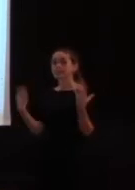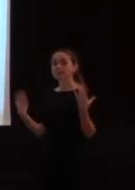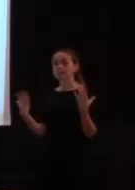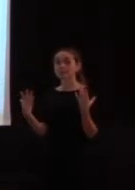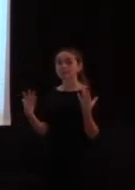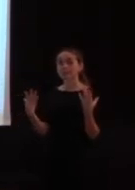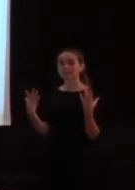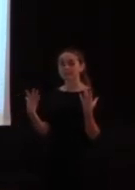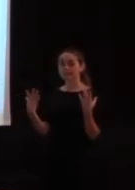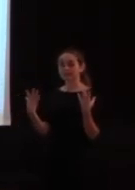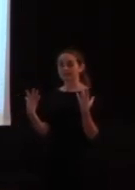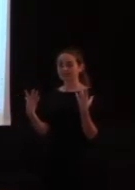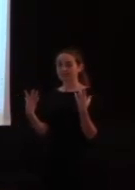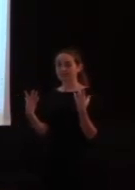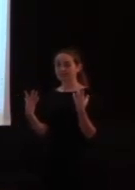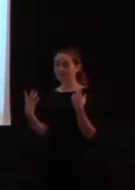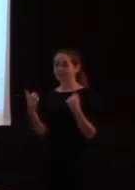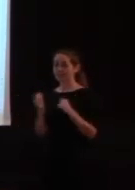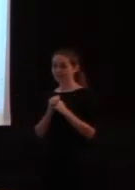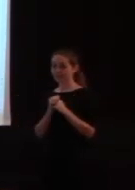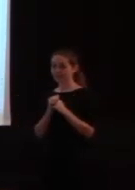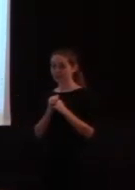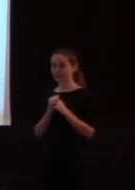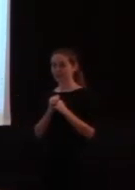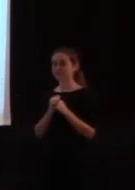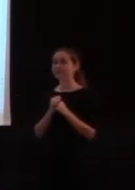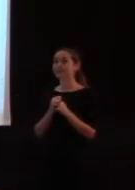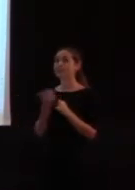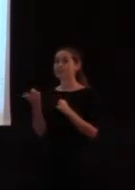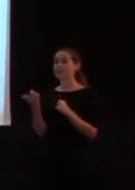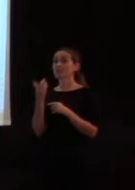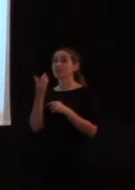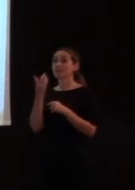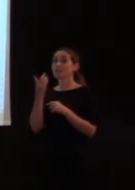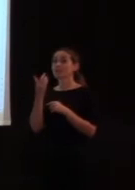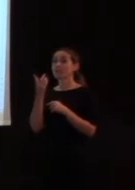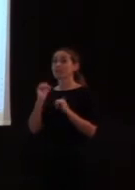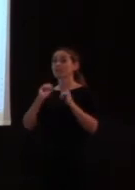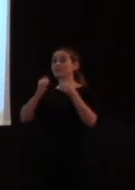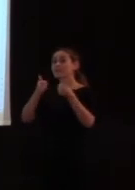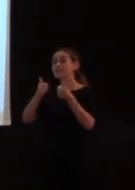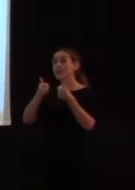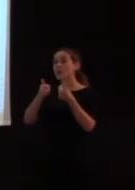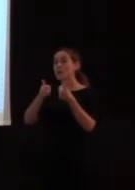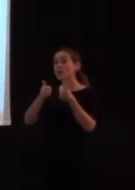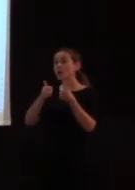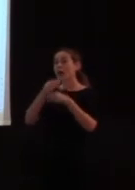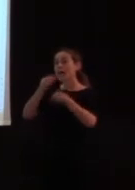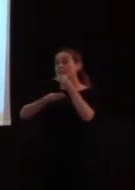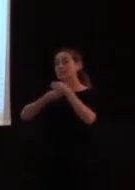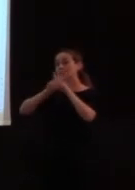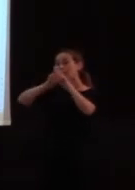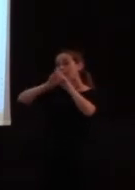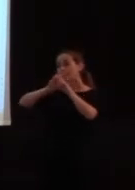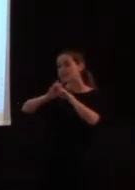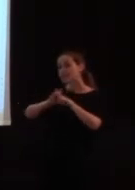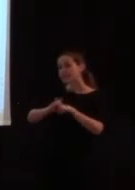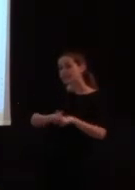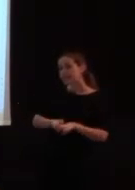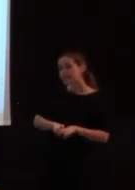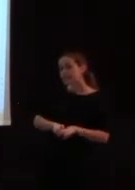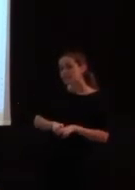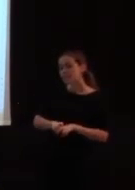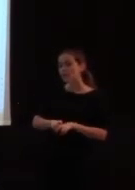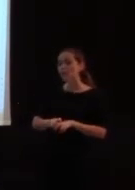de alumnos, que coincidían en el mismo punto, se ocuparon de hacer una pequeña investigación sobre aquel aspecto que